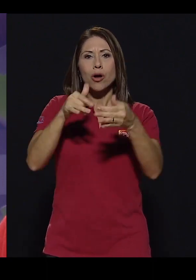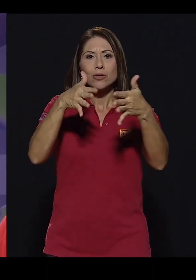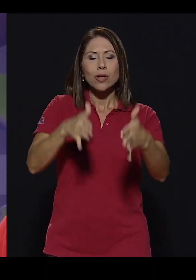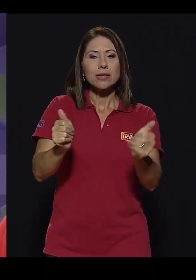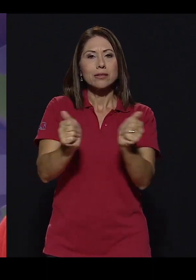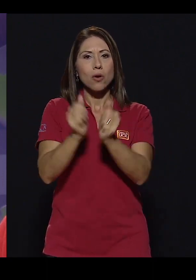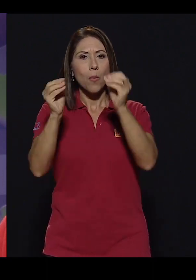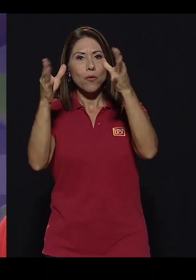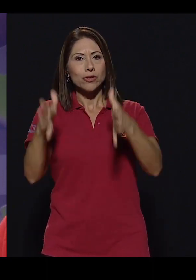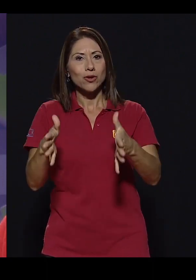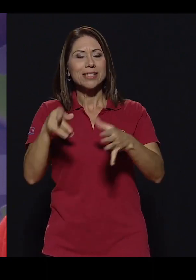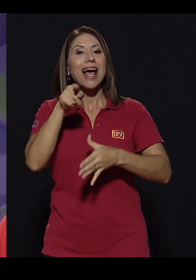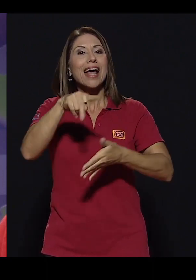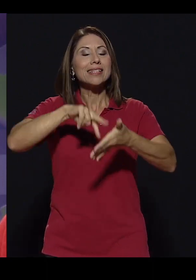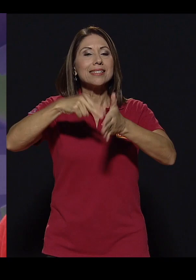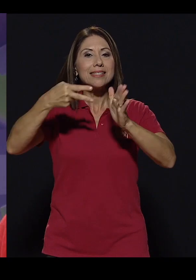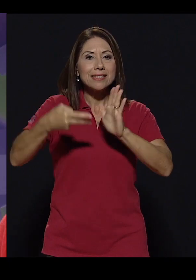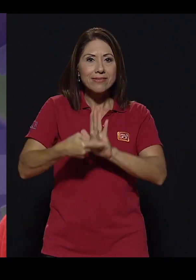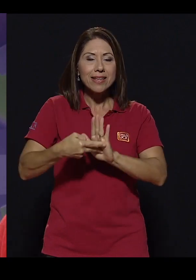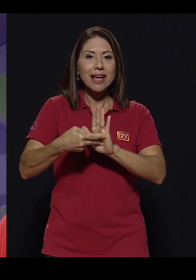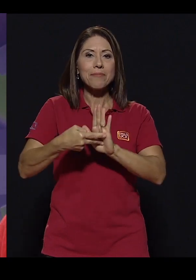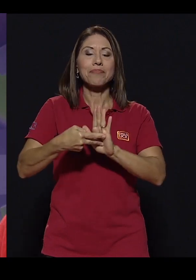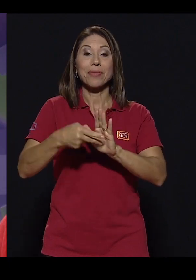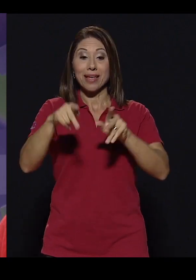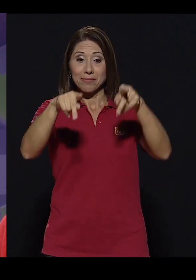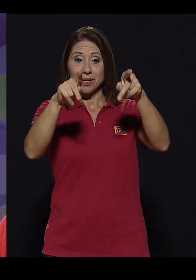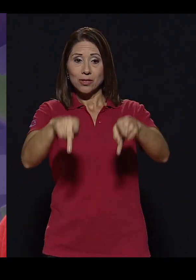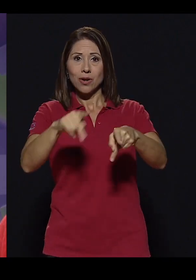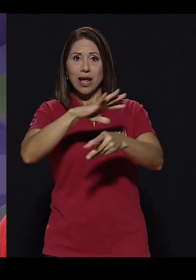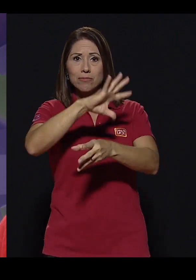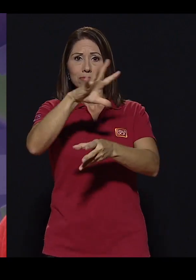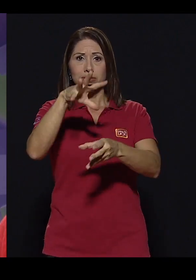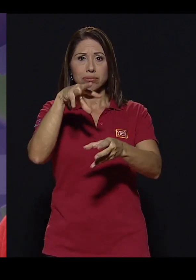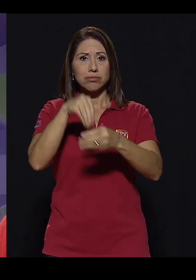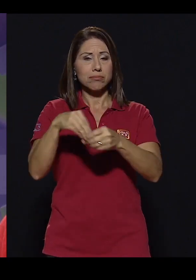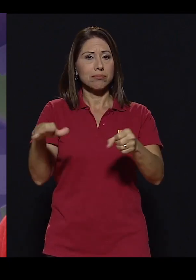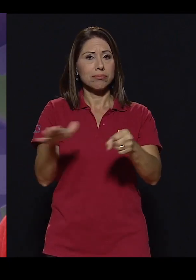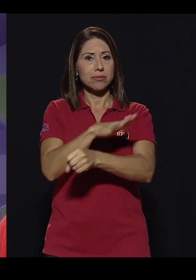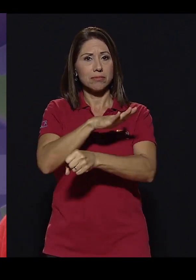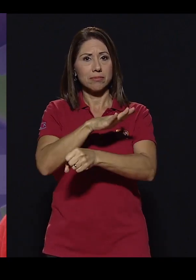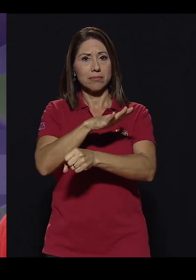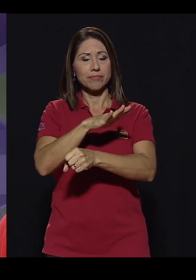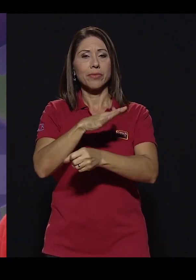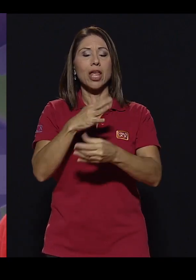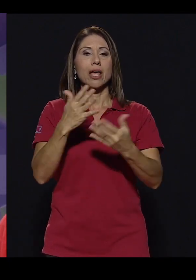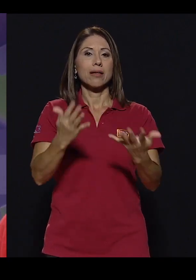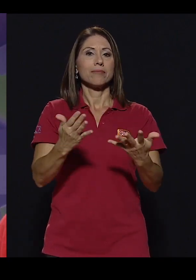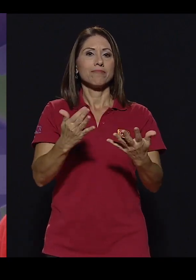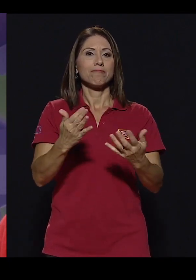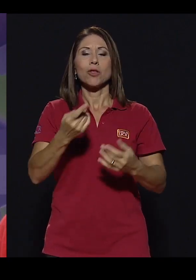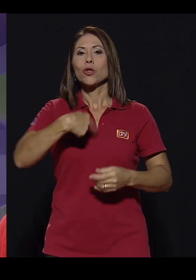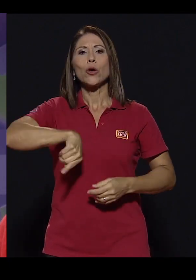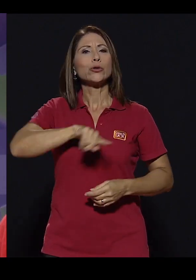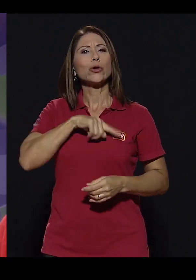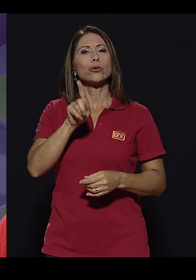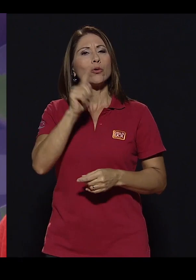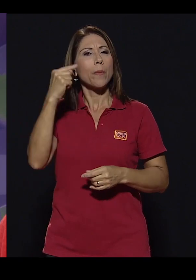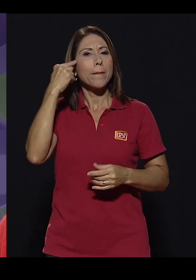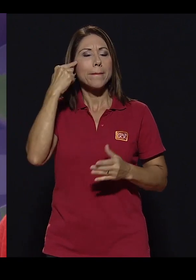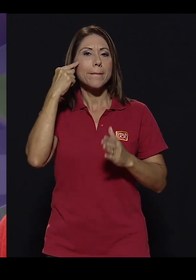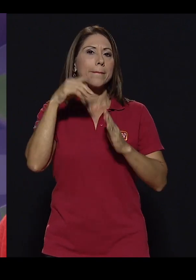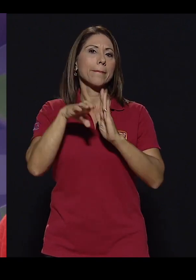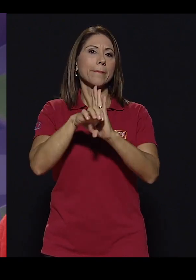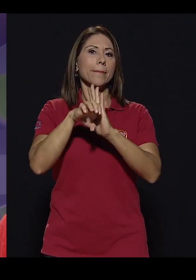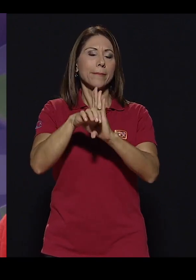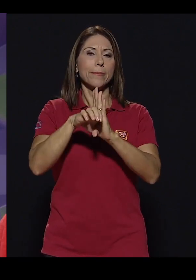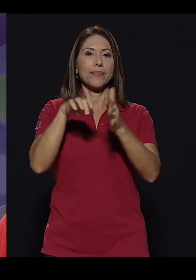entonces ahí es donde nosotros hablamos de toda una una inclusión completa verdad no vamos a pretender de que en el